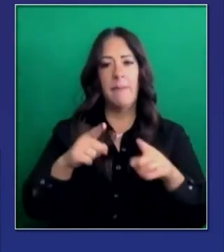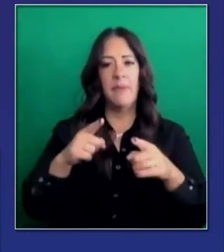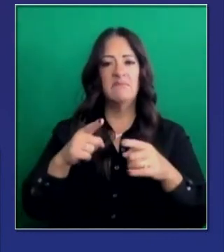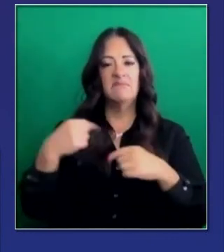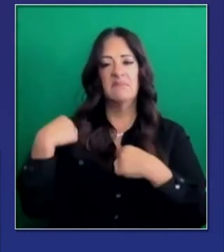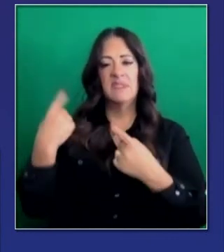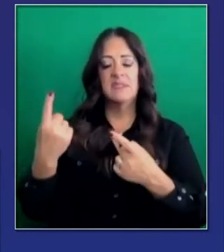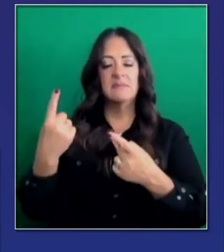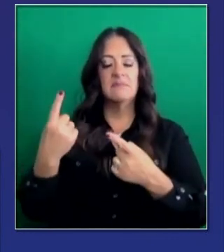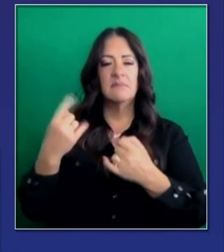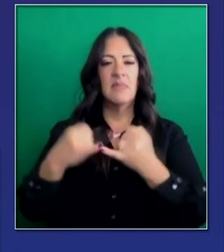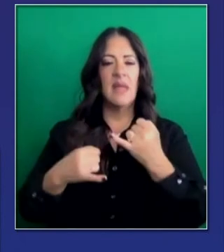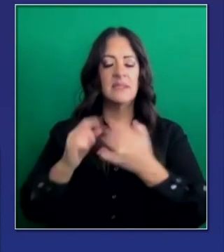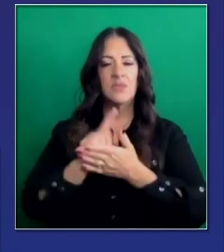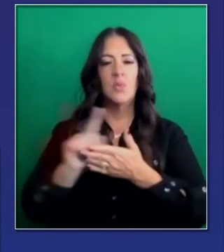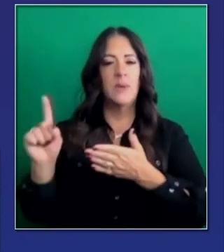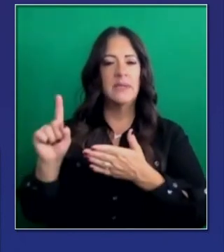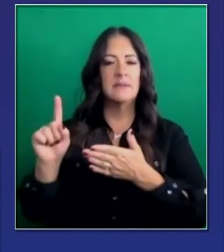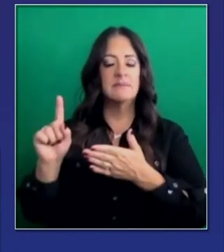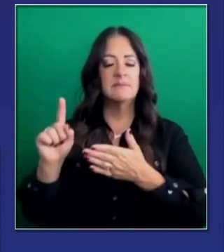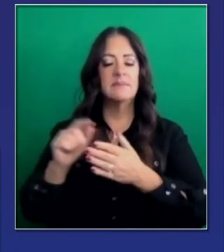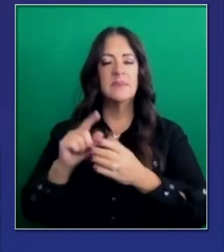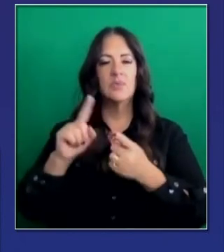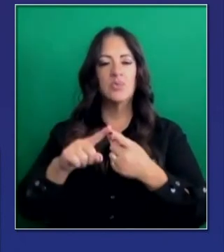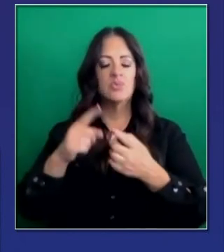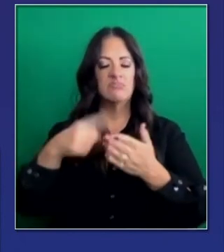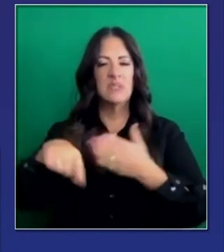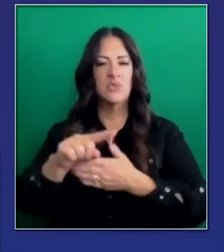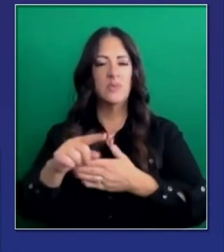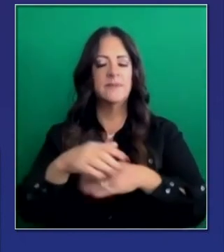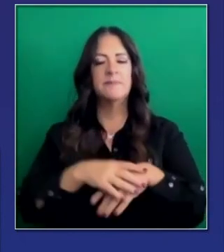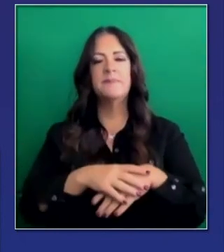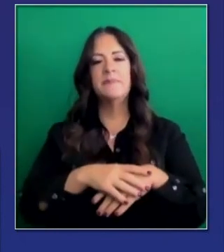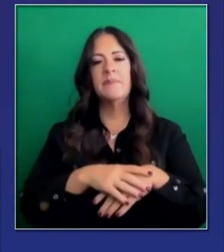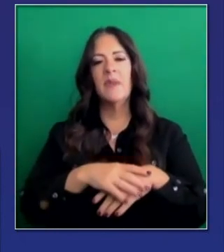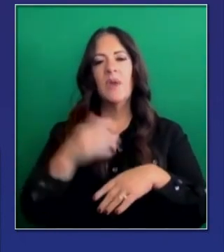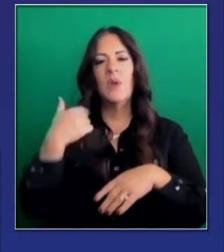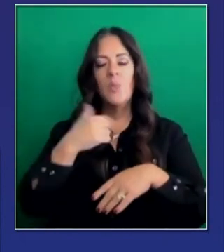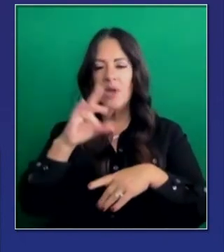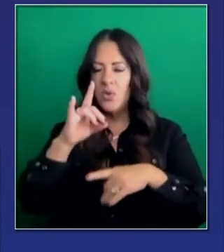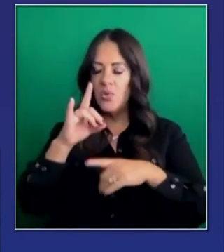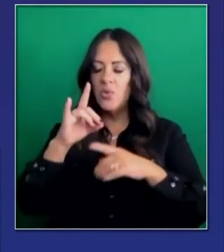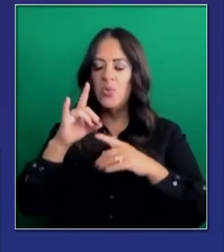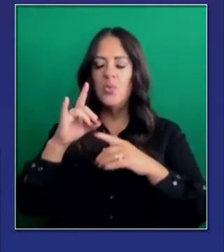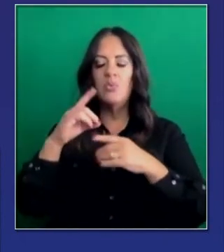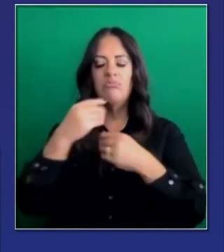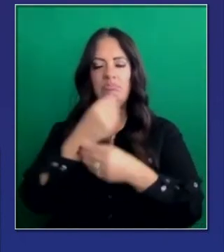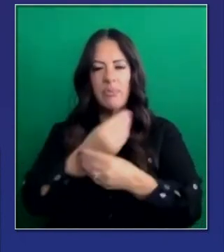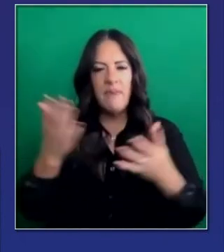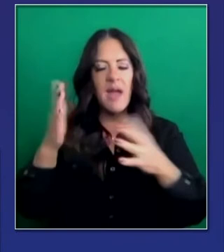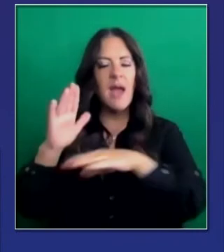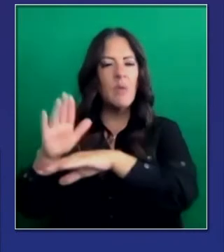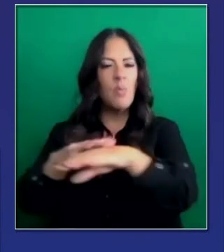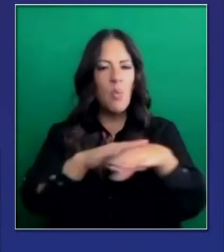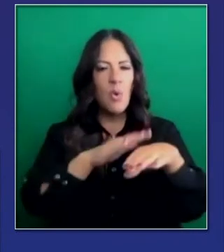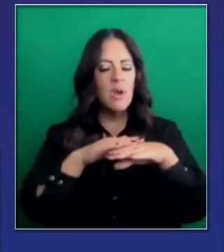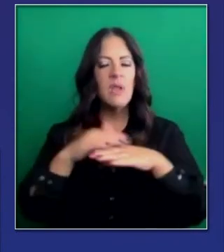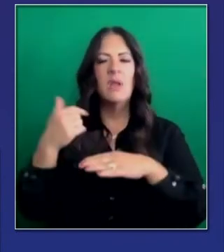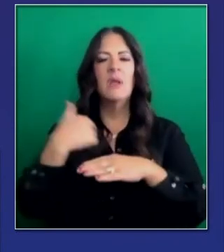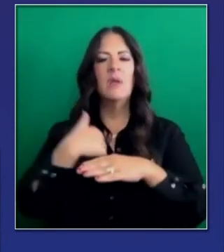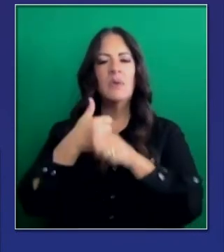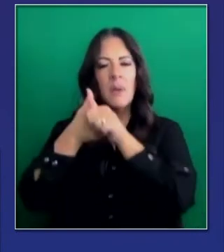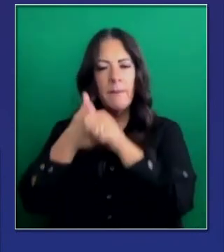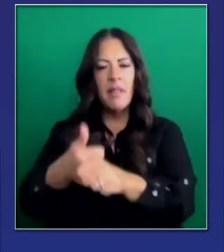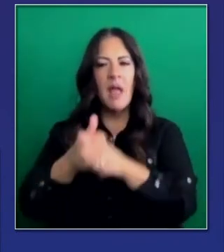este último periodo de reportaje para darles la impresión de las advertencias que hemos publicado que tanto se ha cumplido